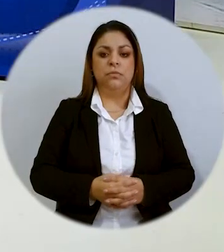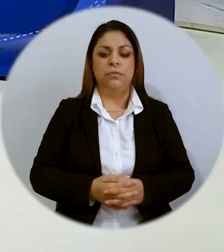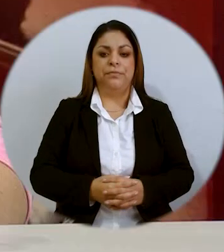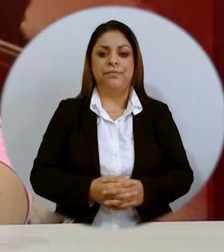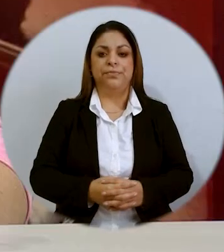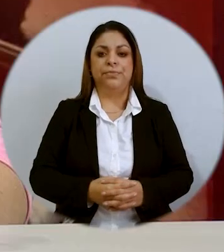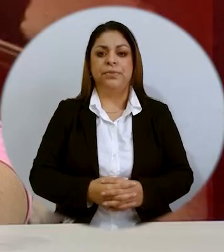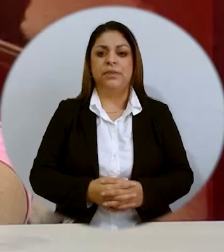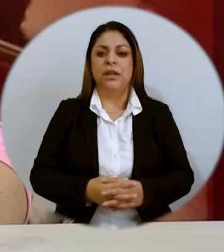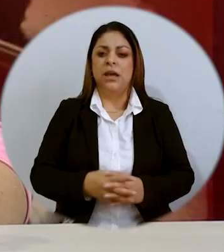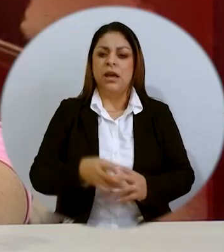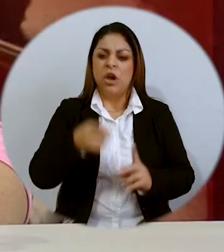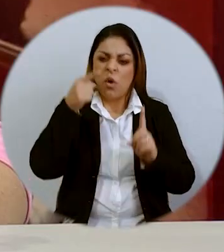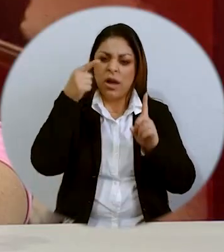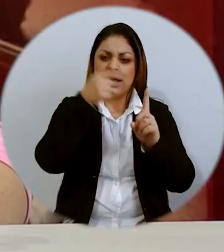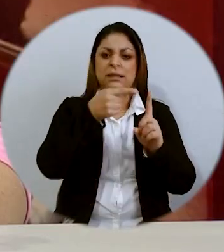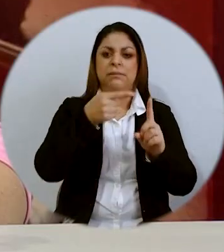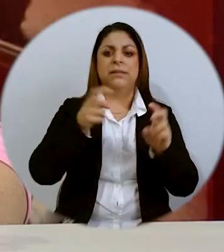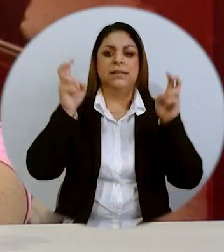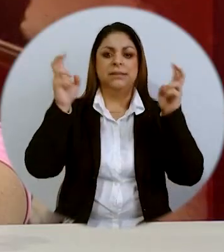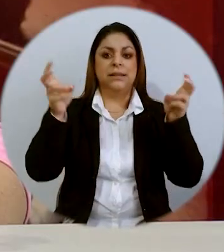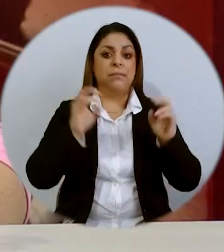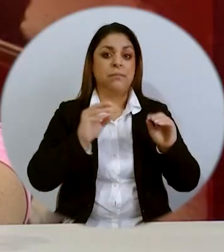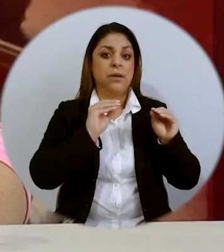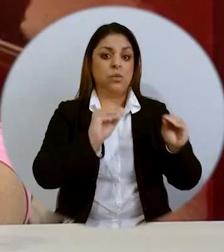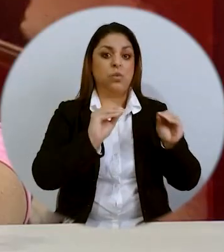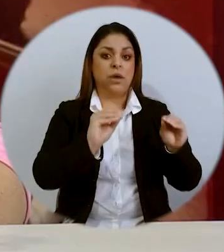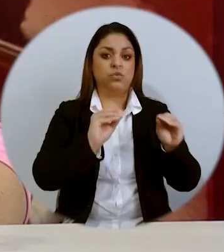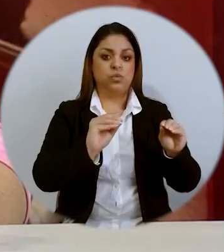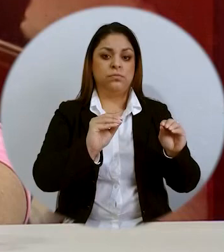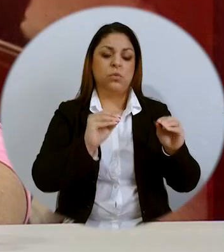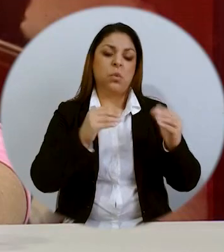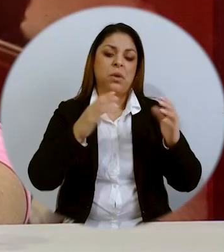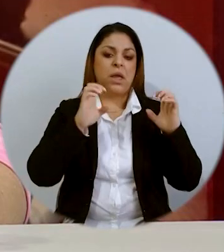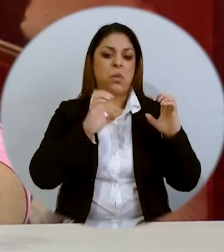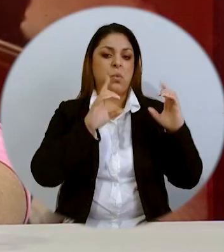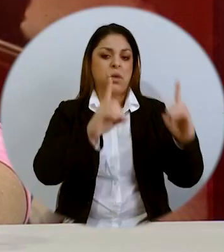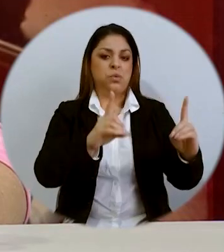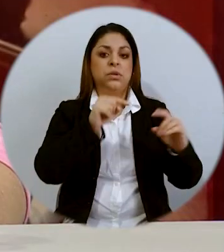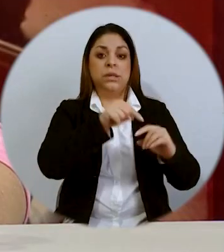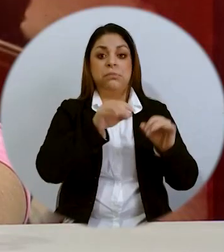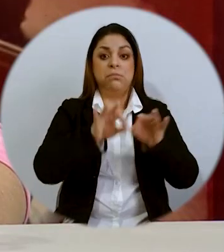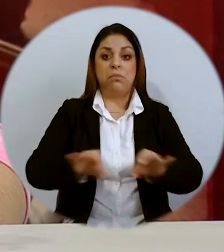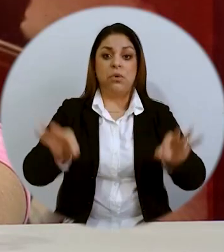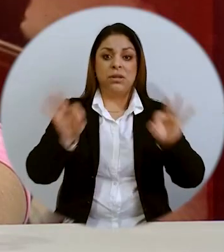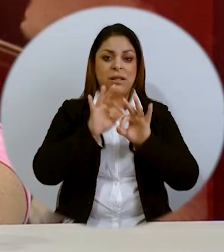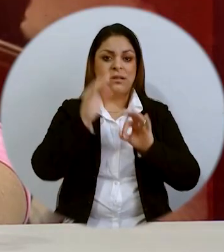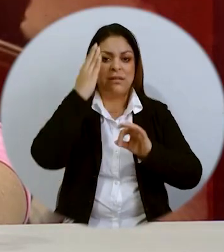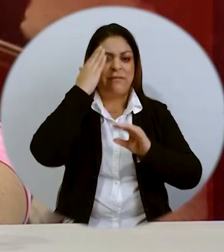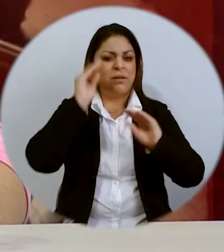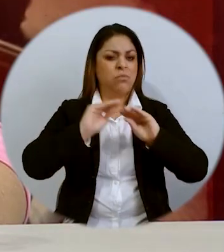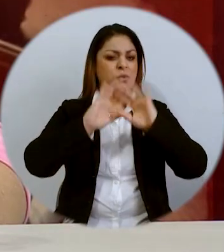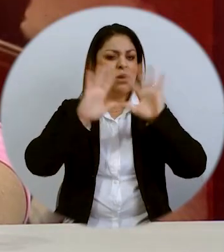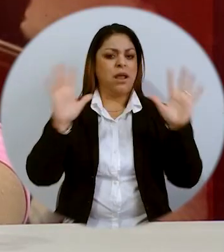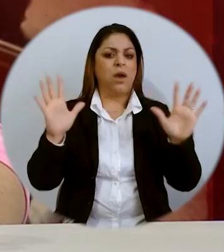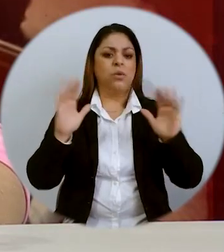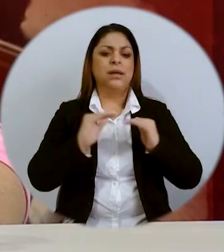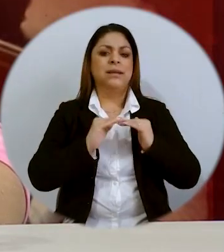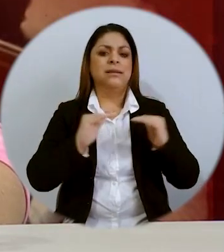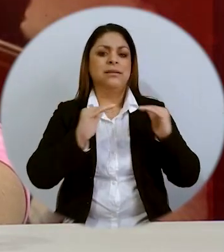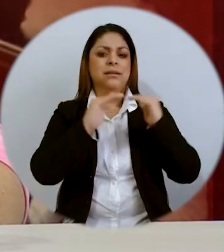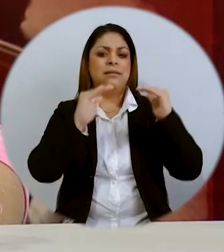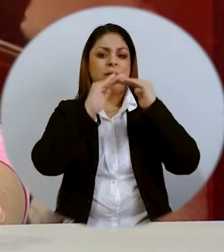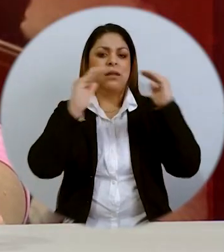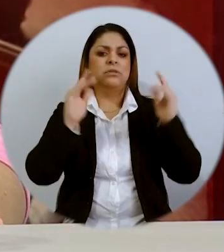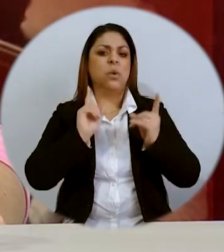Concretamente para el área de la educación, creo que es muy importante tener claro los diferentes niveles y momentos